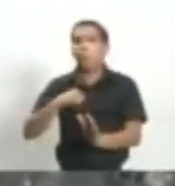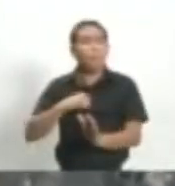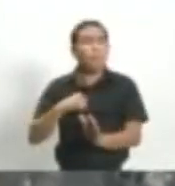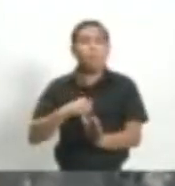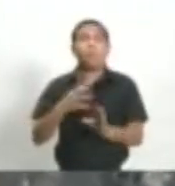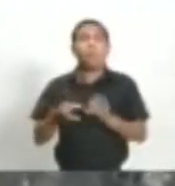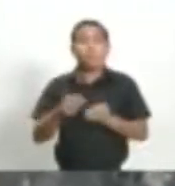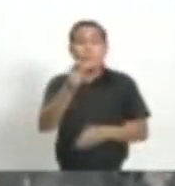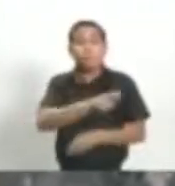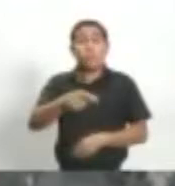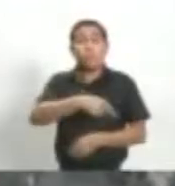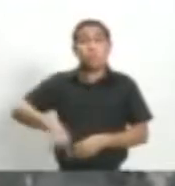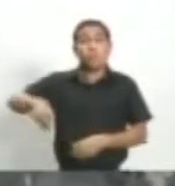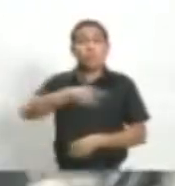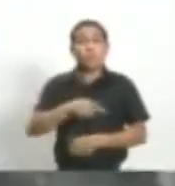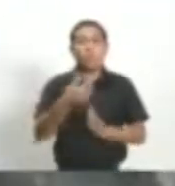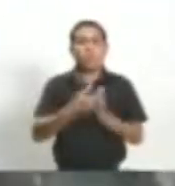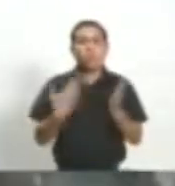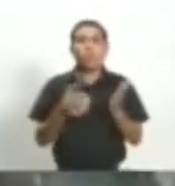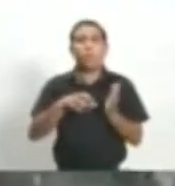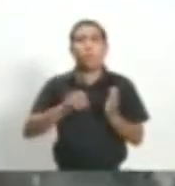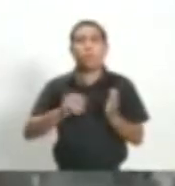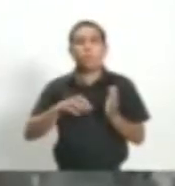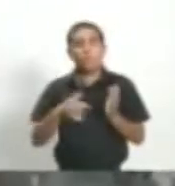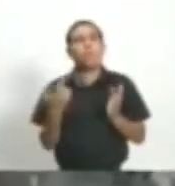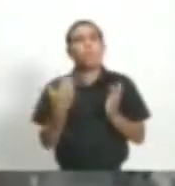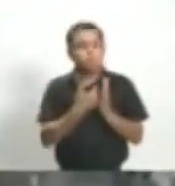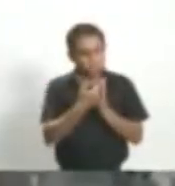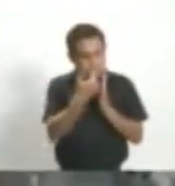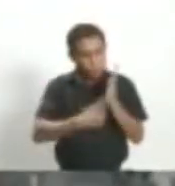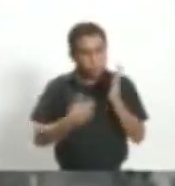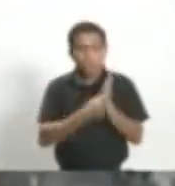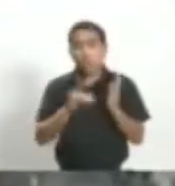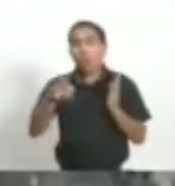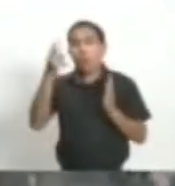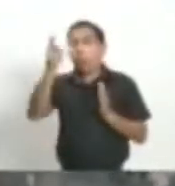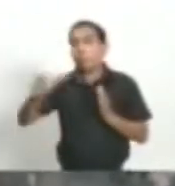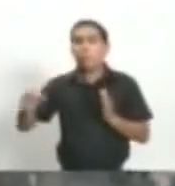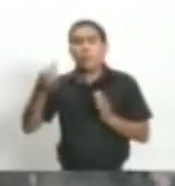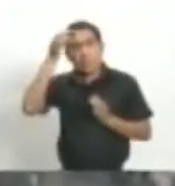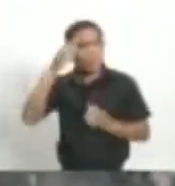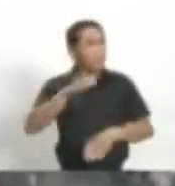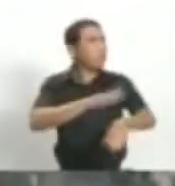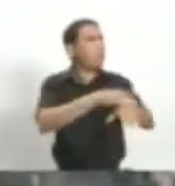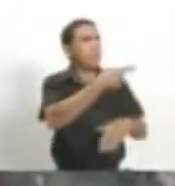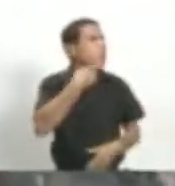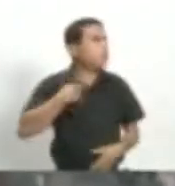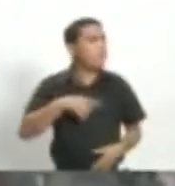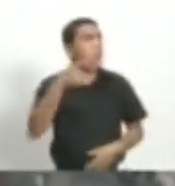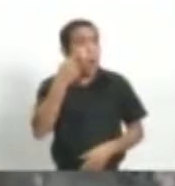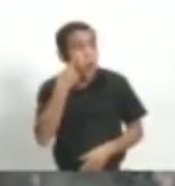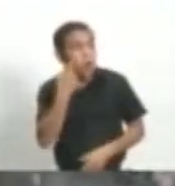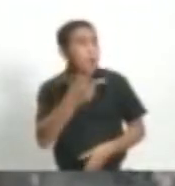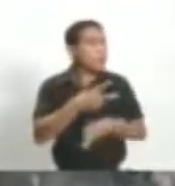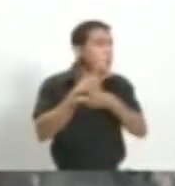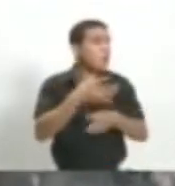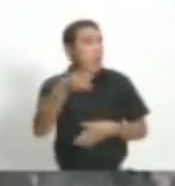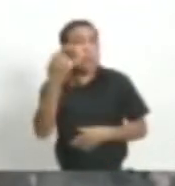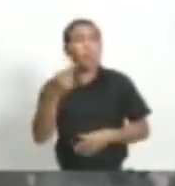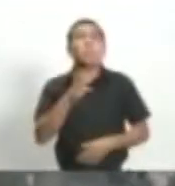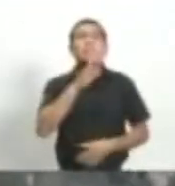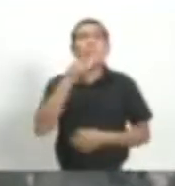constructores deben hacer una revisión del POT si no se hay alguna queja por algún problema que haya con la licencia. Para eso está la